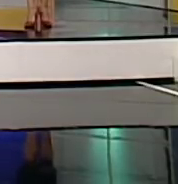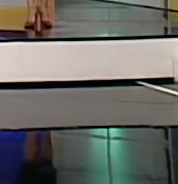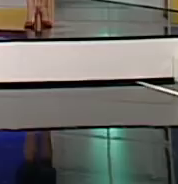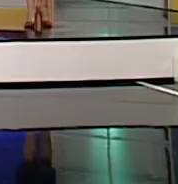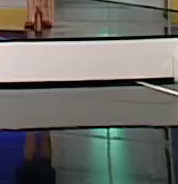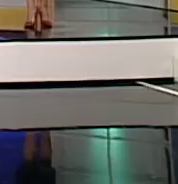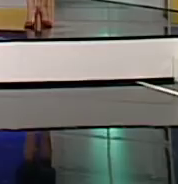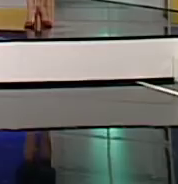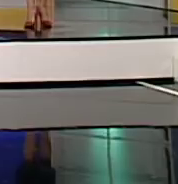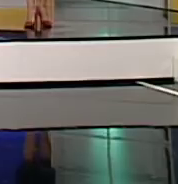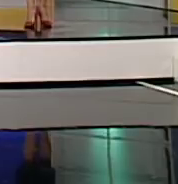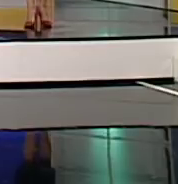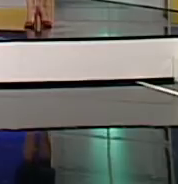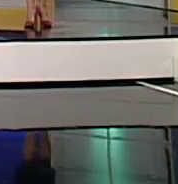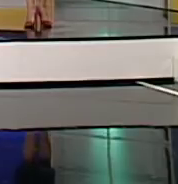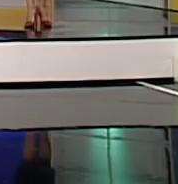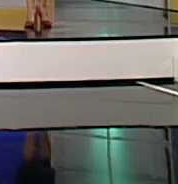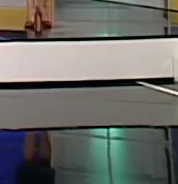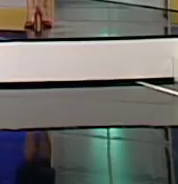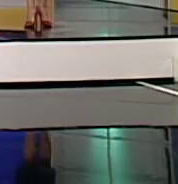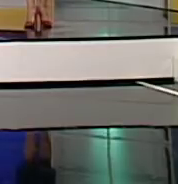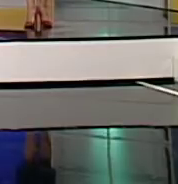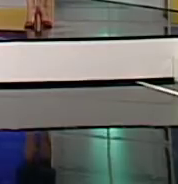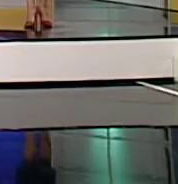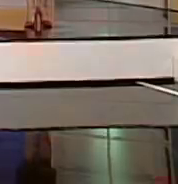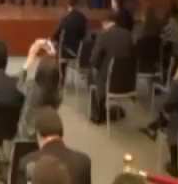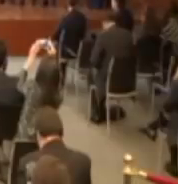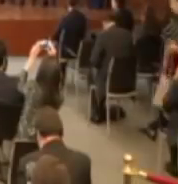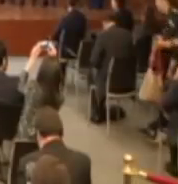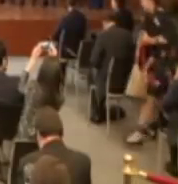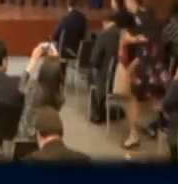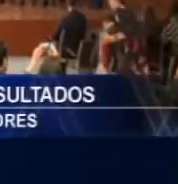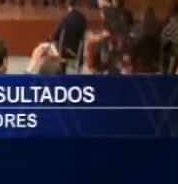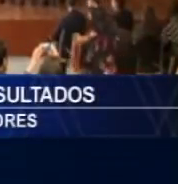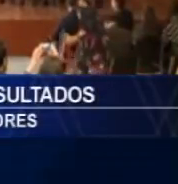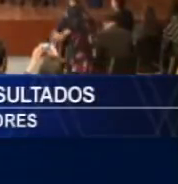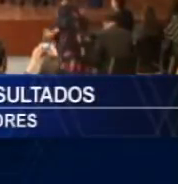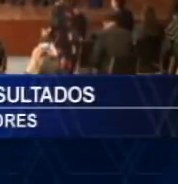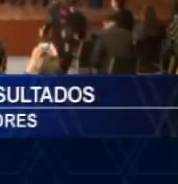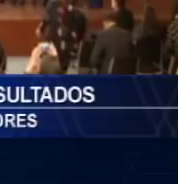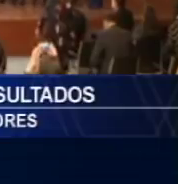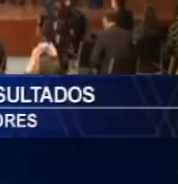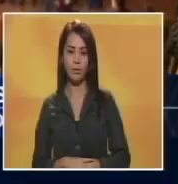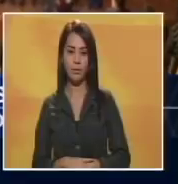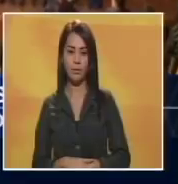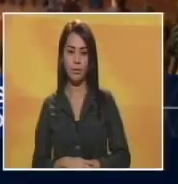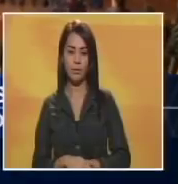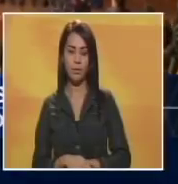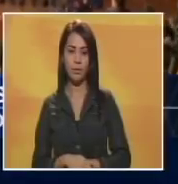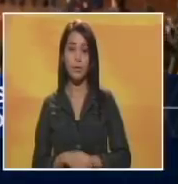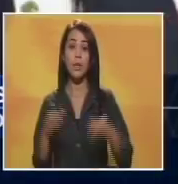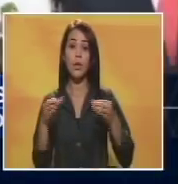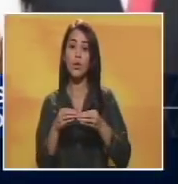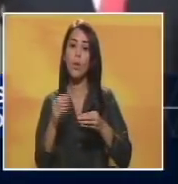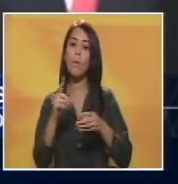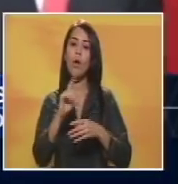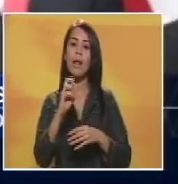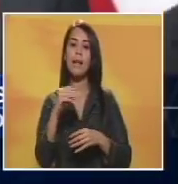definir nuevas acciones contra el gobierno venezolano. La coalición formada por Argentina, Brasil, Canadá, Chile, Colombia, Costa